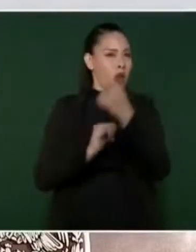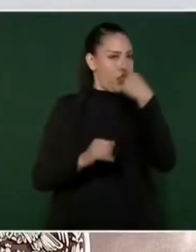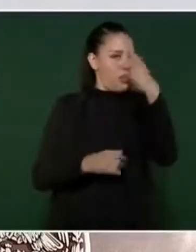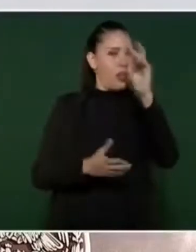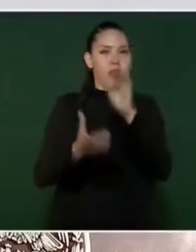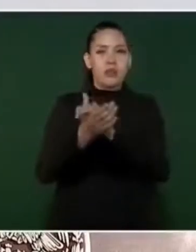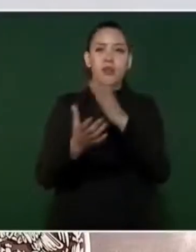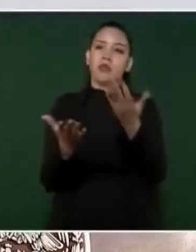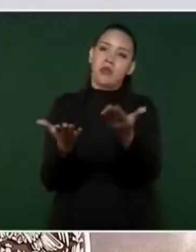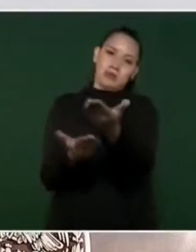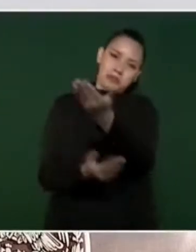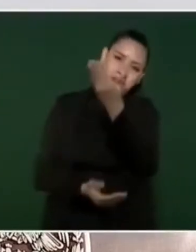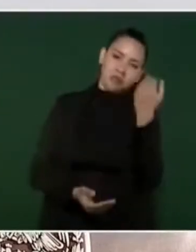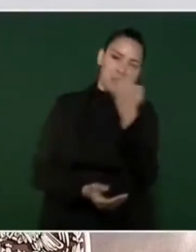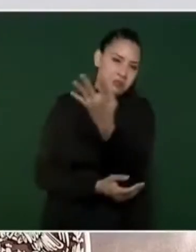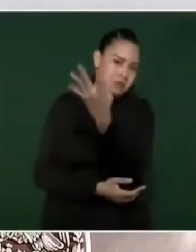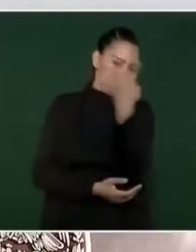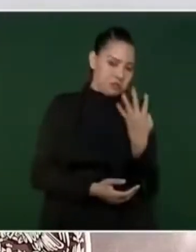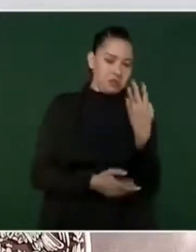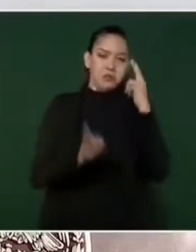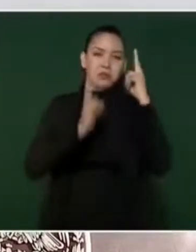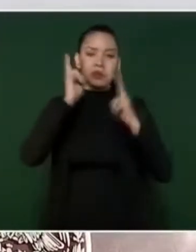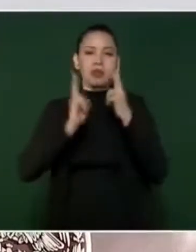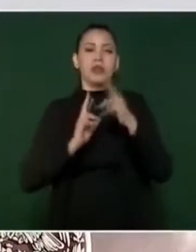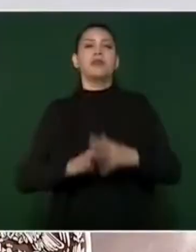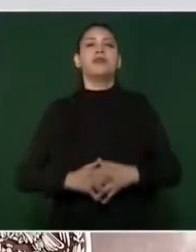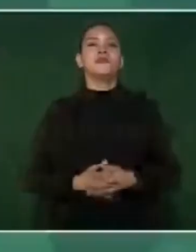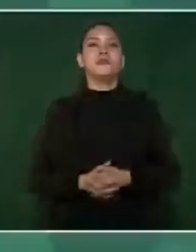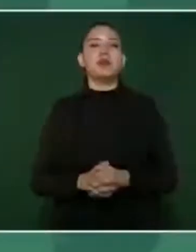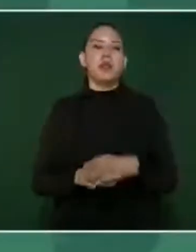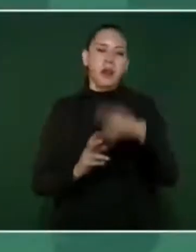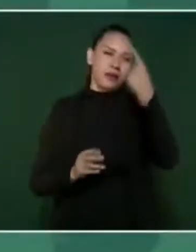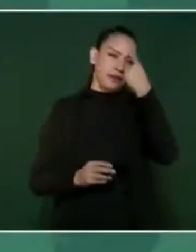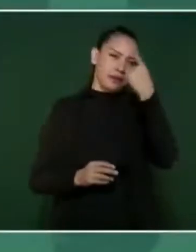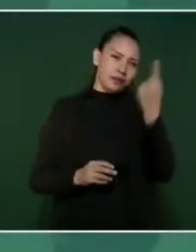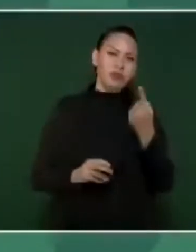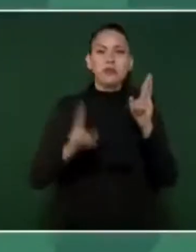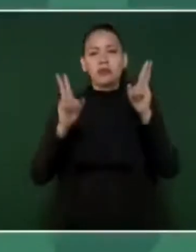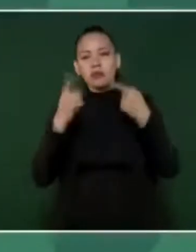además de tratar todos estos temas, podamos tener una convivencia